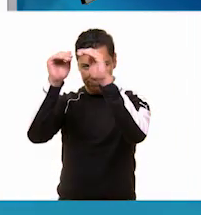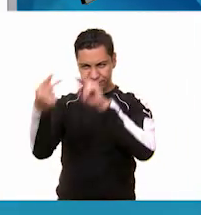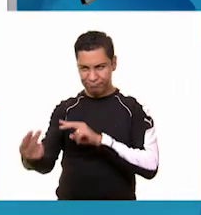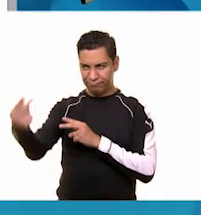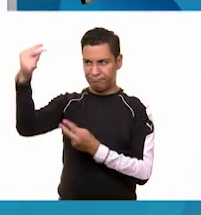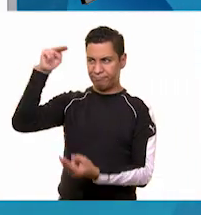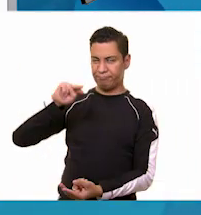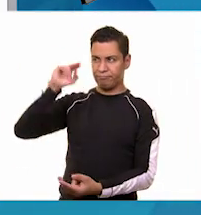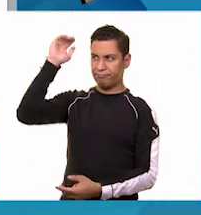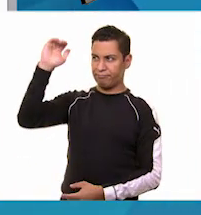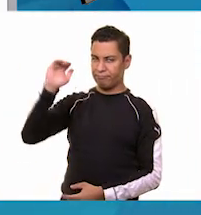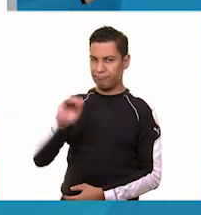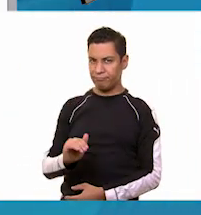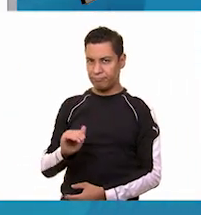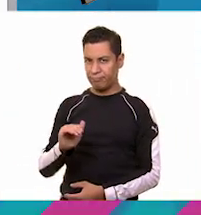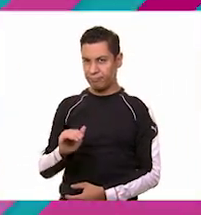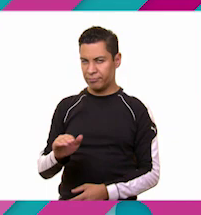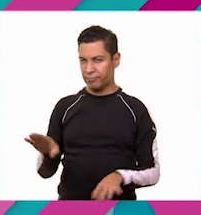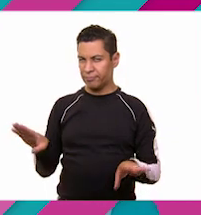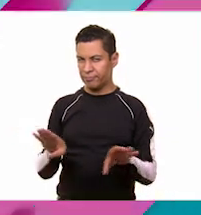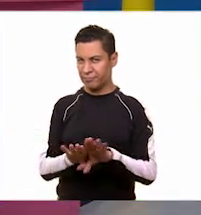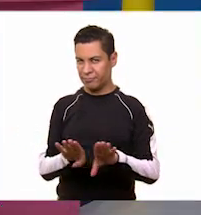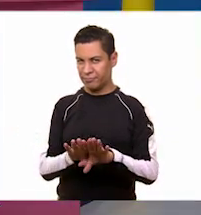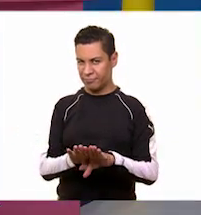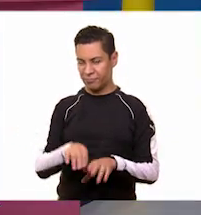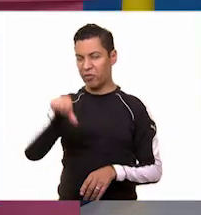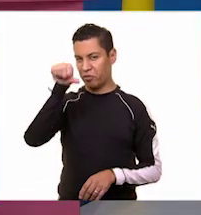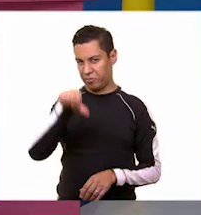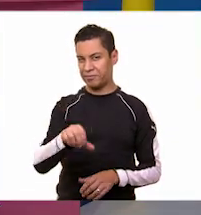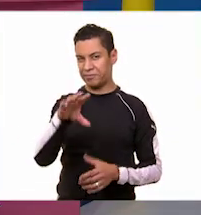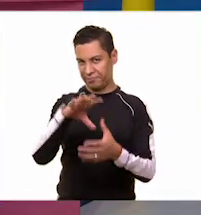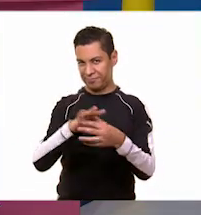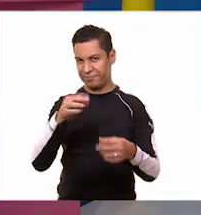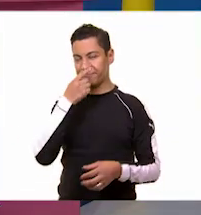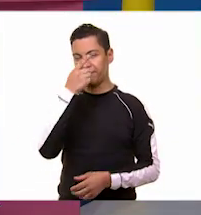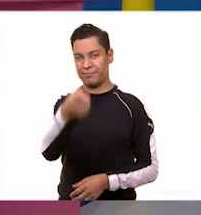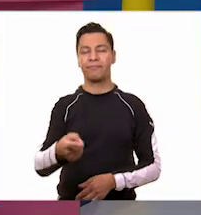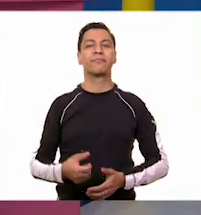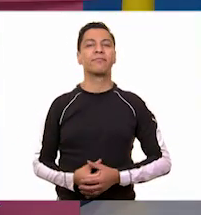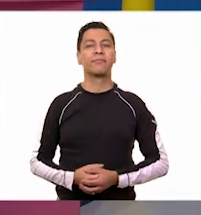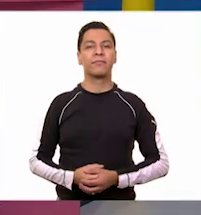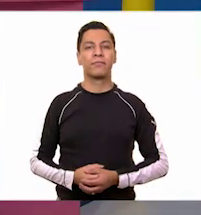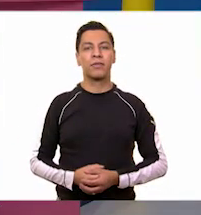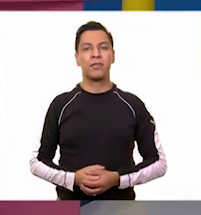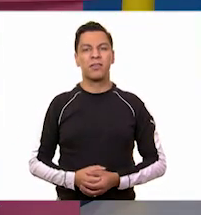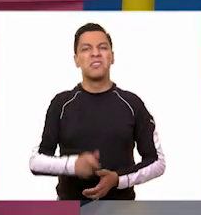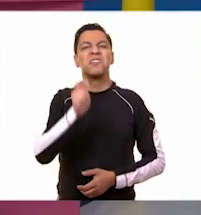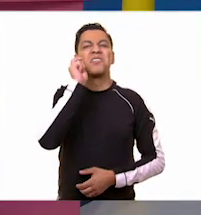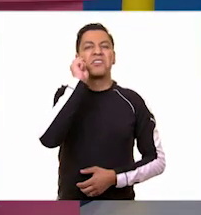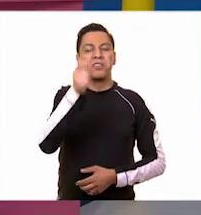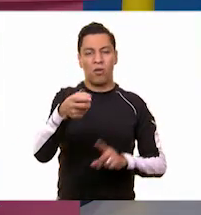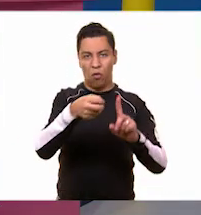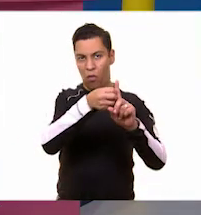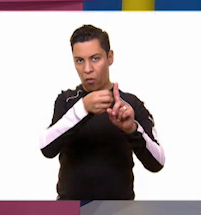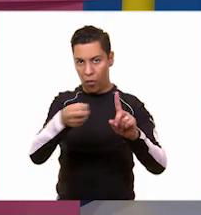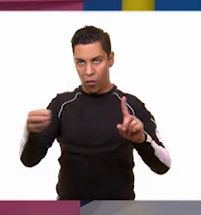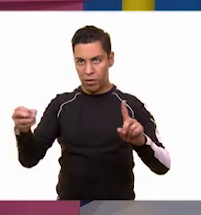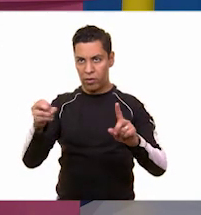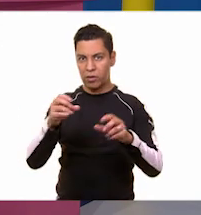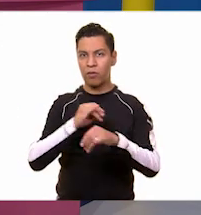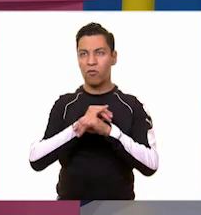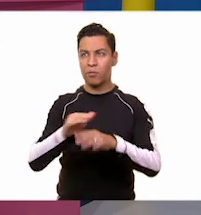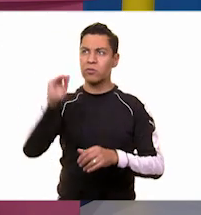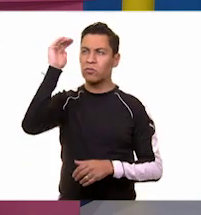con el propósito que cumple. Entonces no se diga más. Veamos en qué consiste este tipo de organización. Pongan mucha